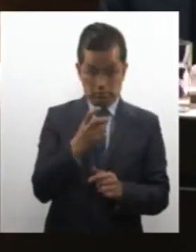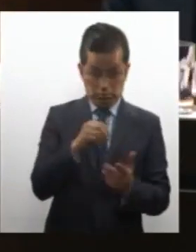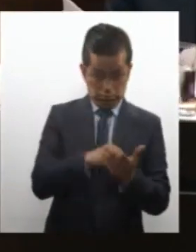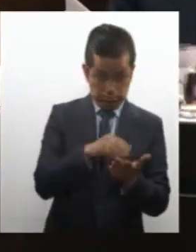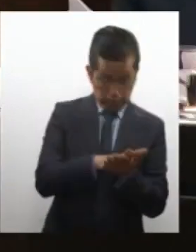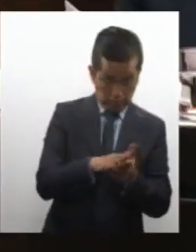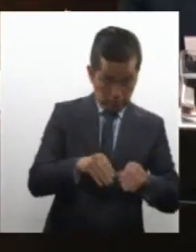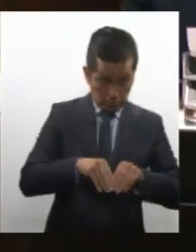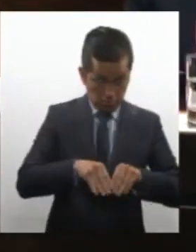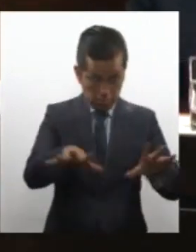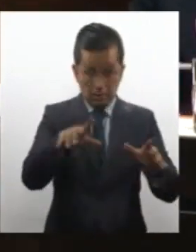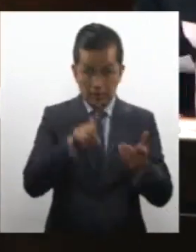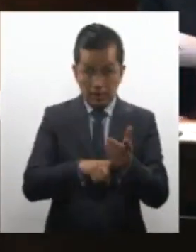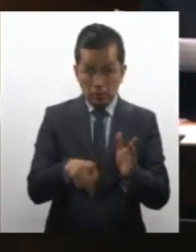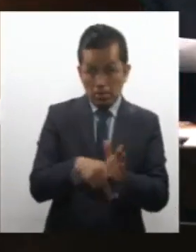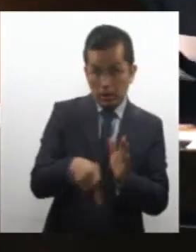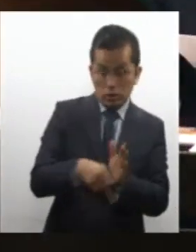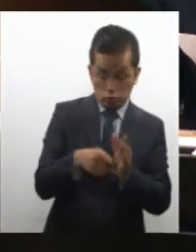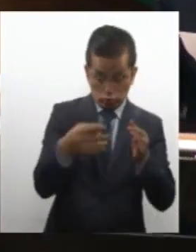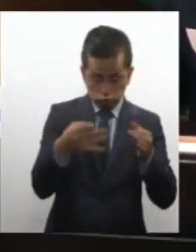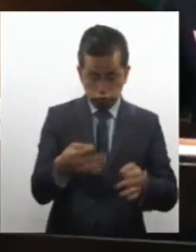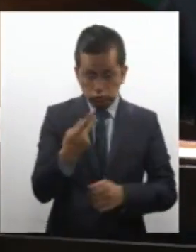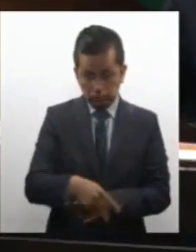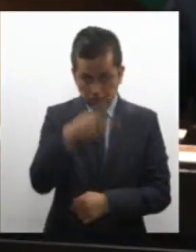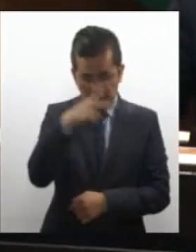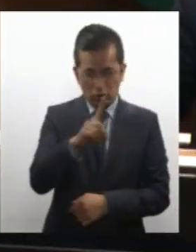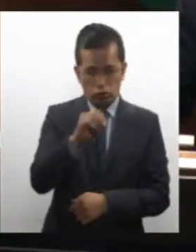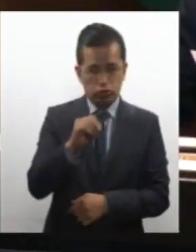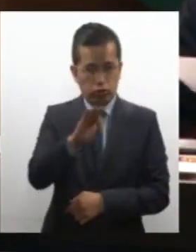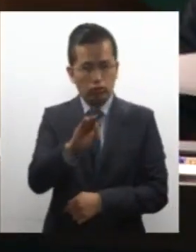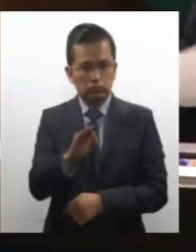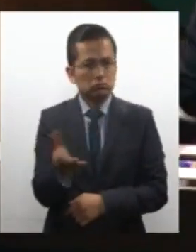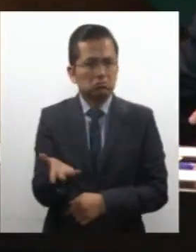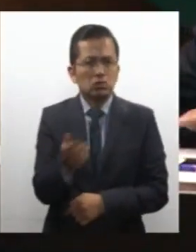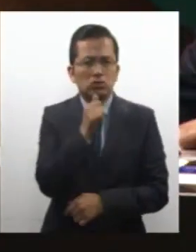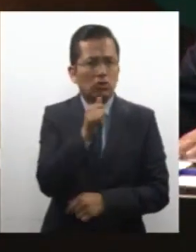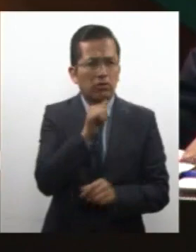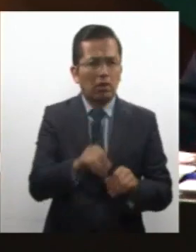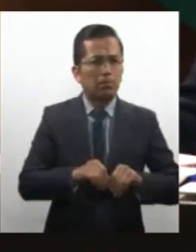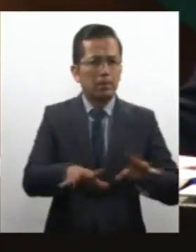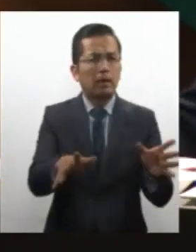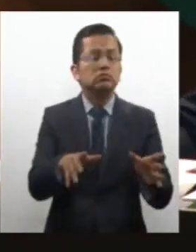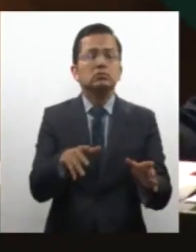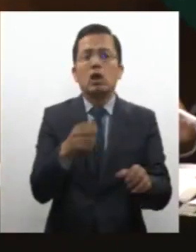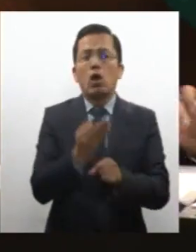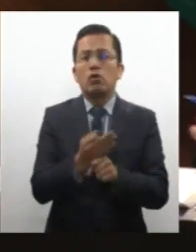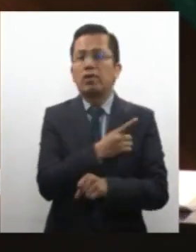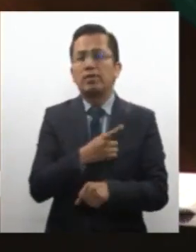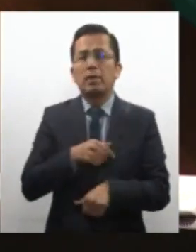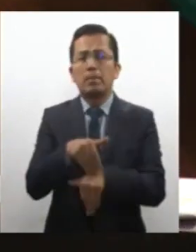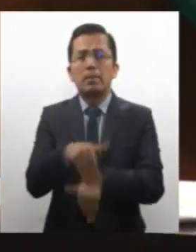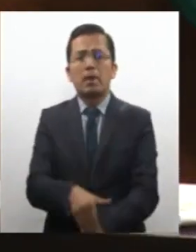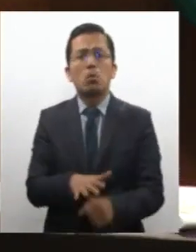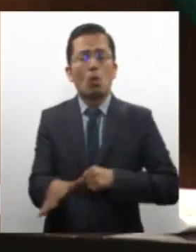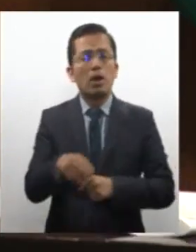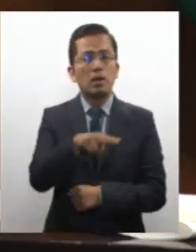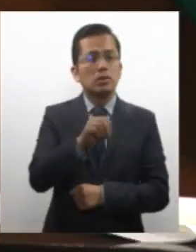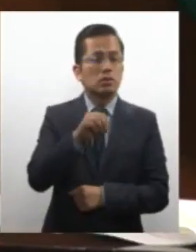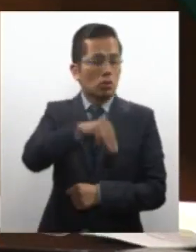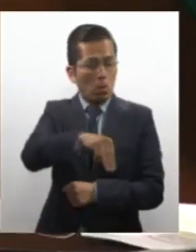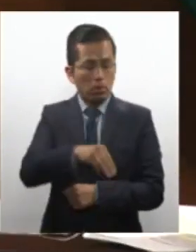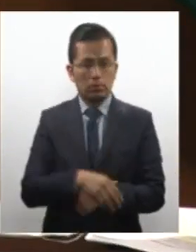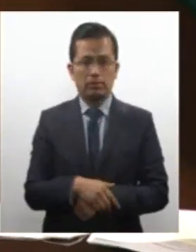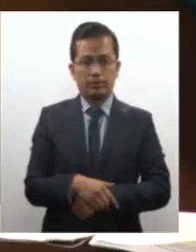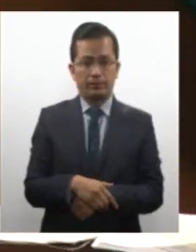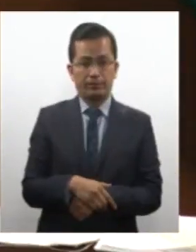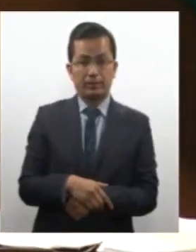cambio que, de acuerdo a la propia Corte, se viola el proceso de hacer este cambio a la